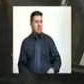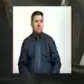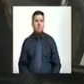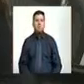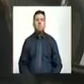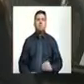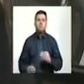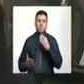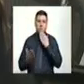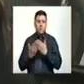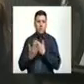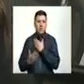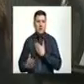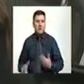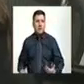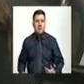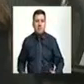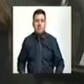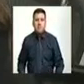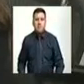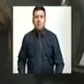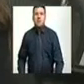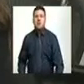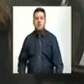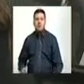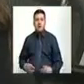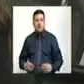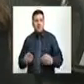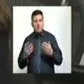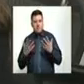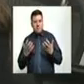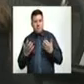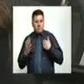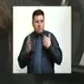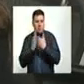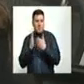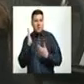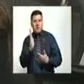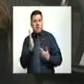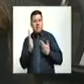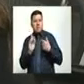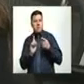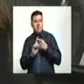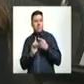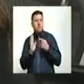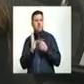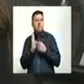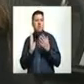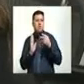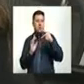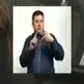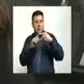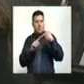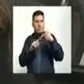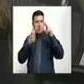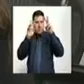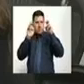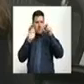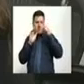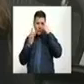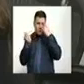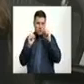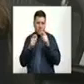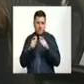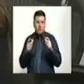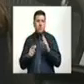Gracias, señora presidenta. Quería hacer una constancia, pero quería primero referirme a dos temas de enorme